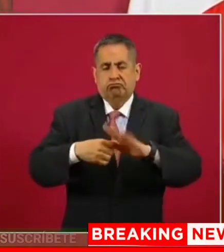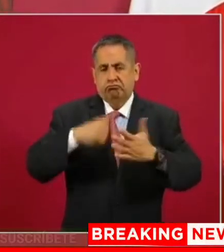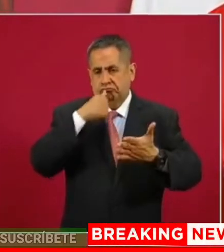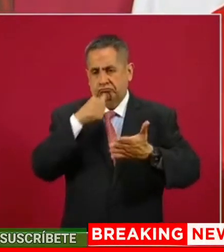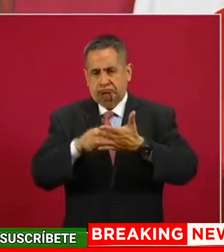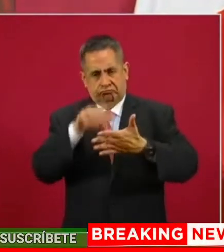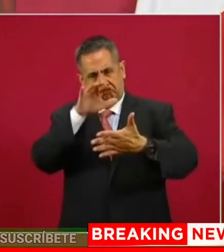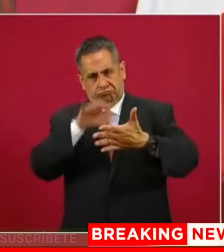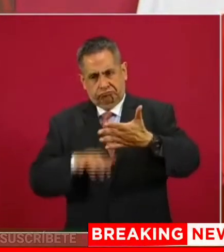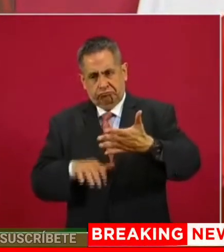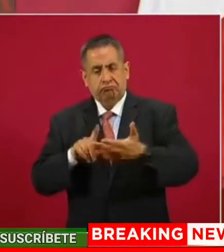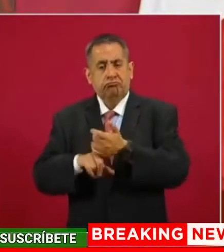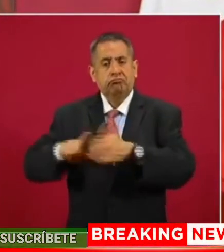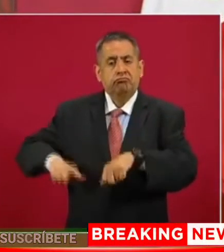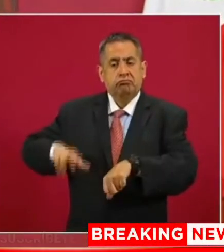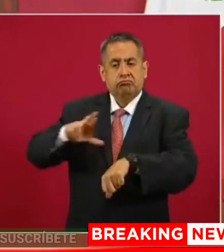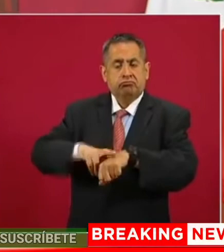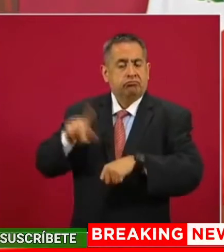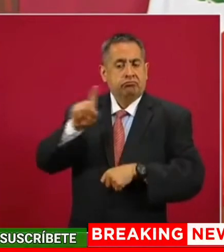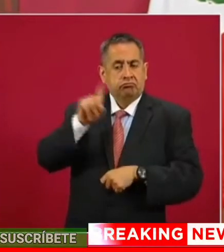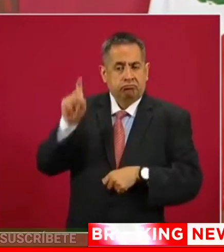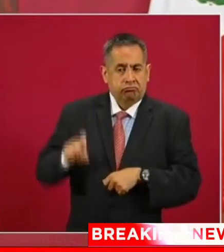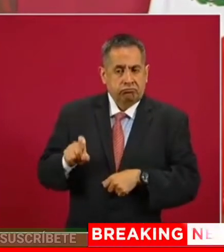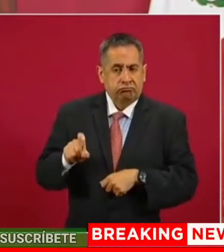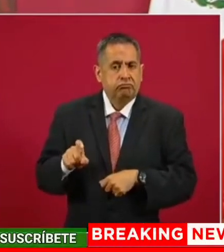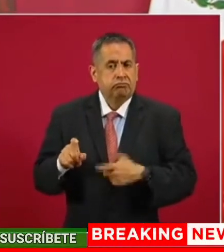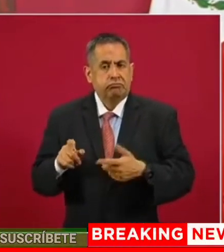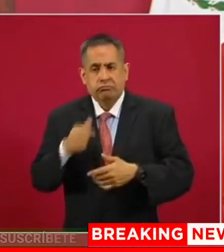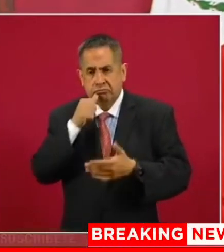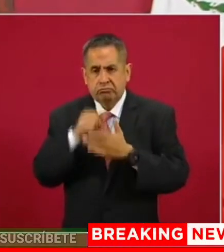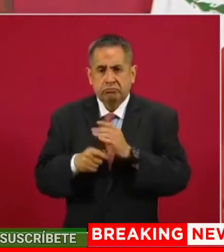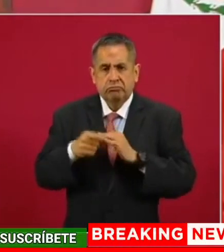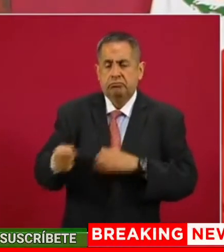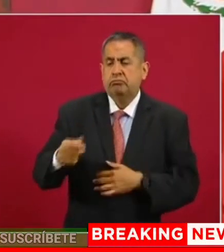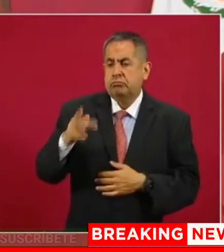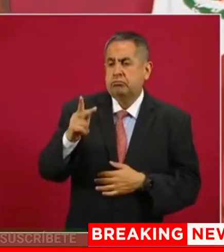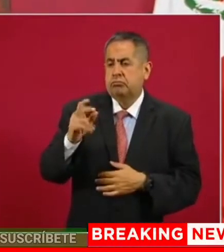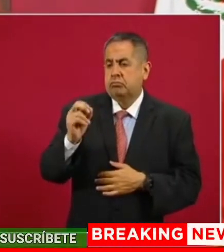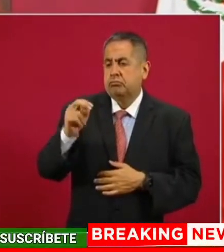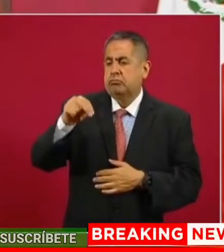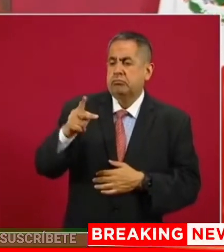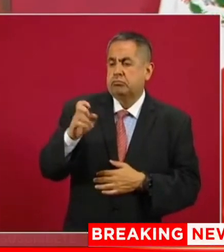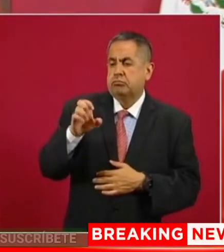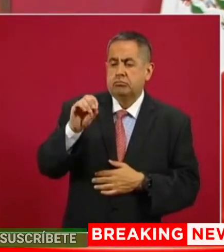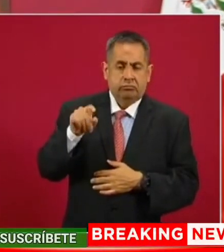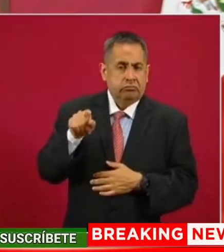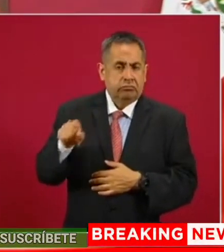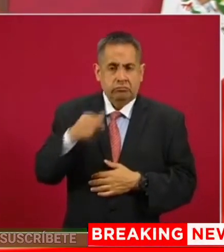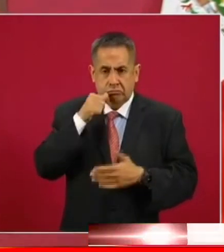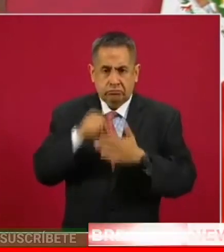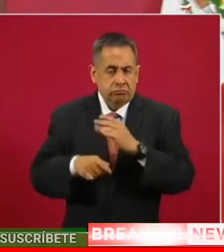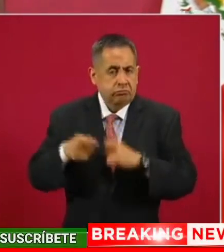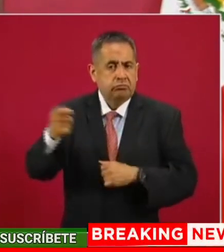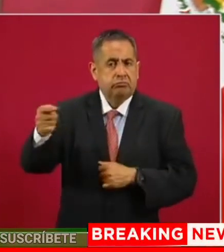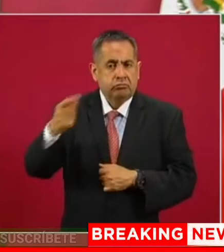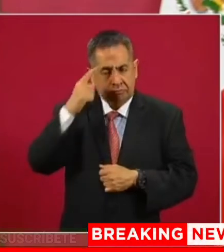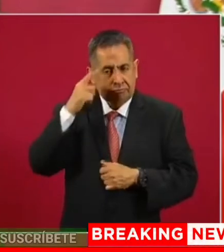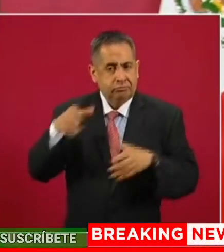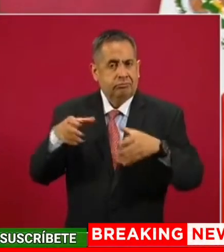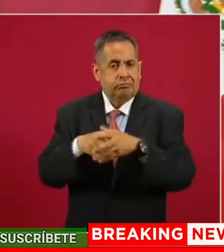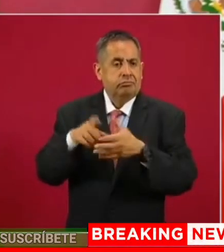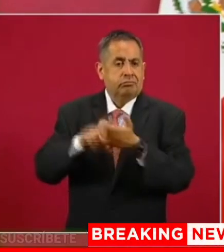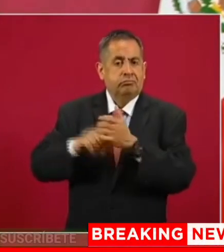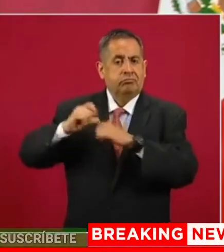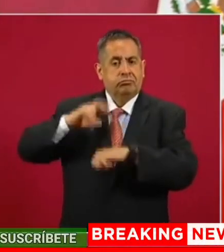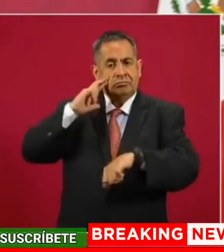que envía el gobernador de Texas a Pompeo, al señor Pompeo del Departamento de